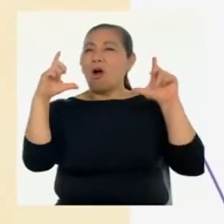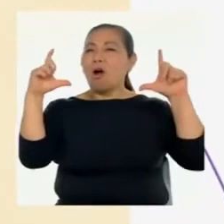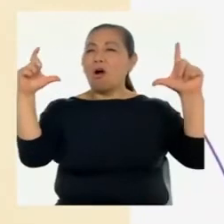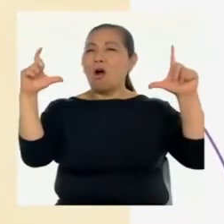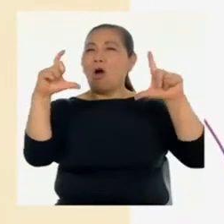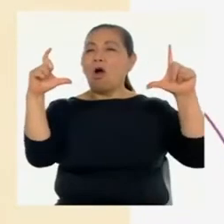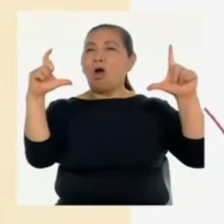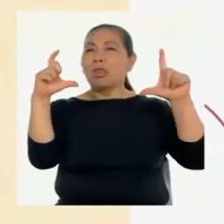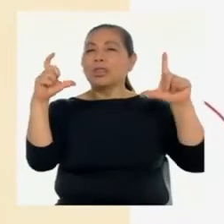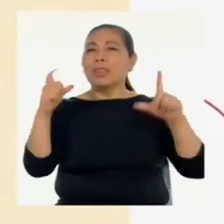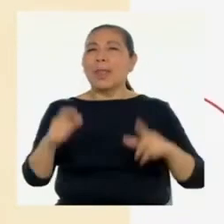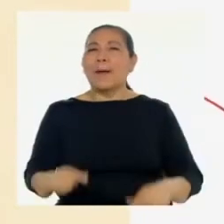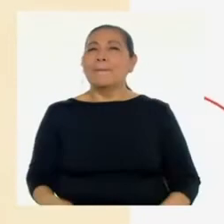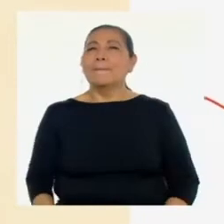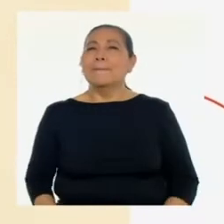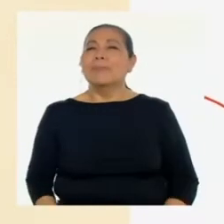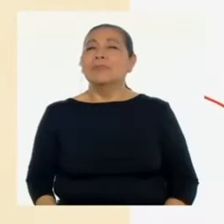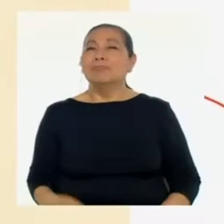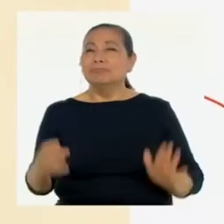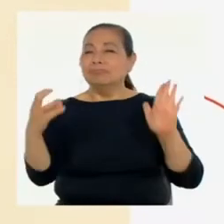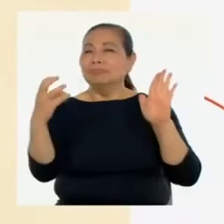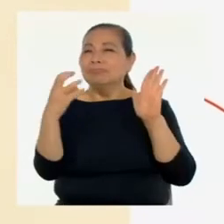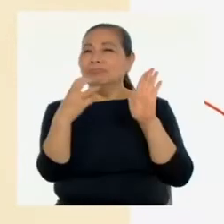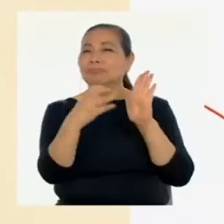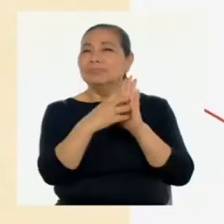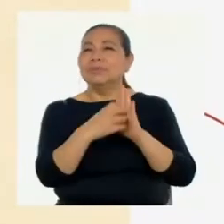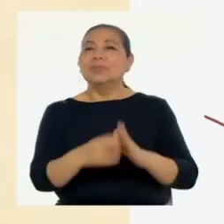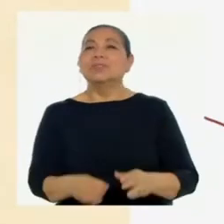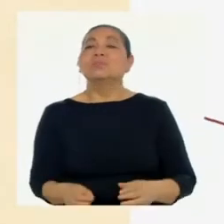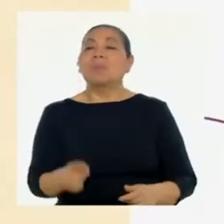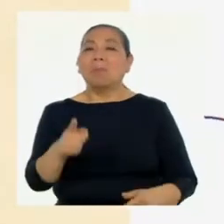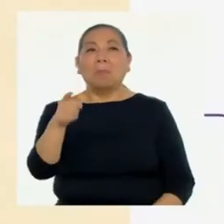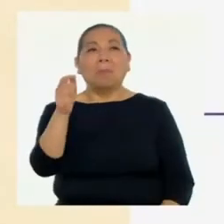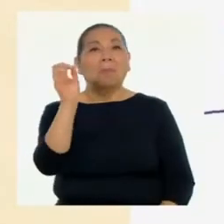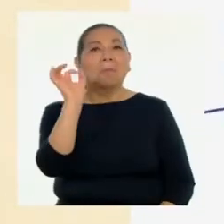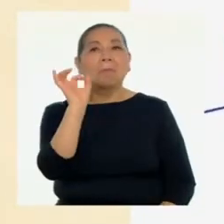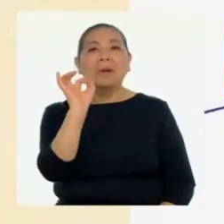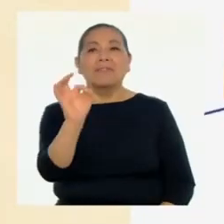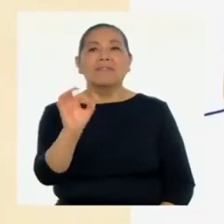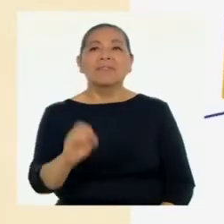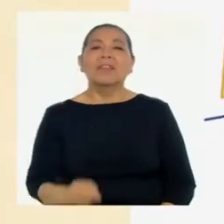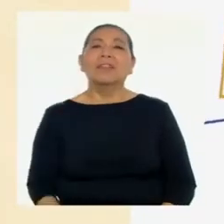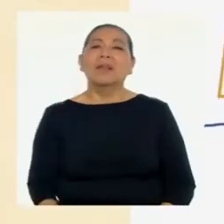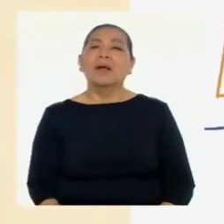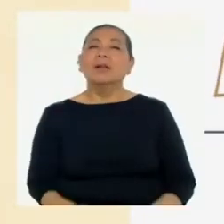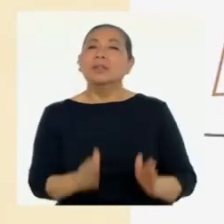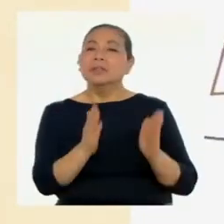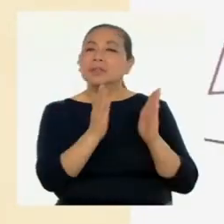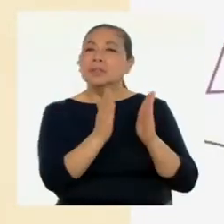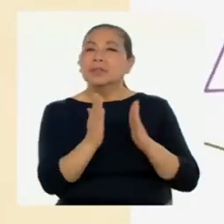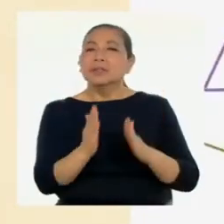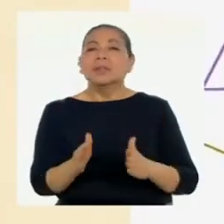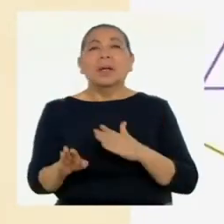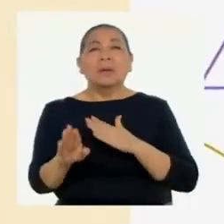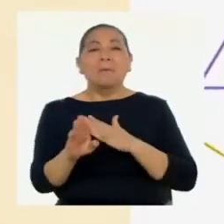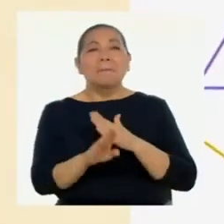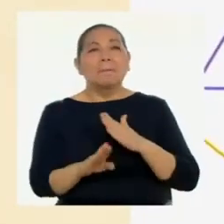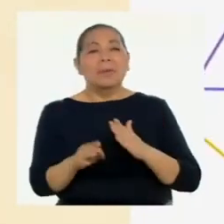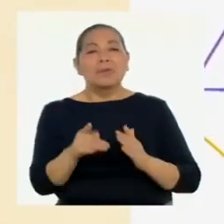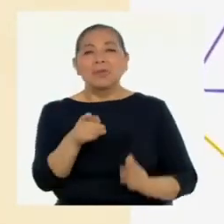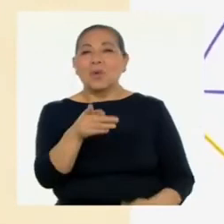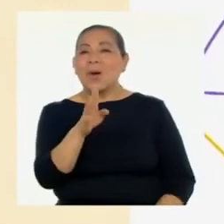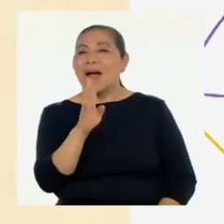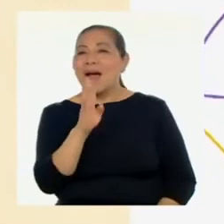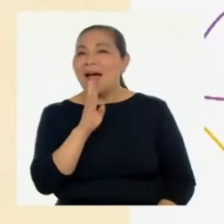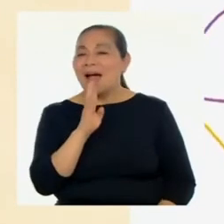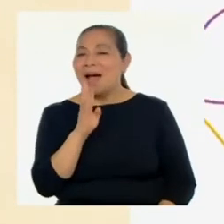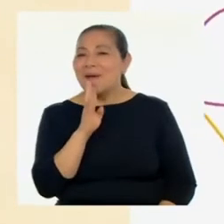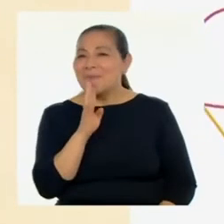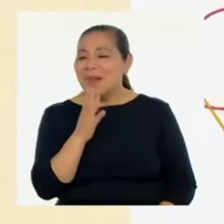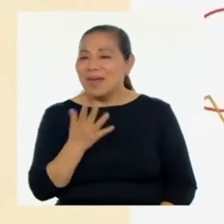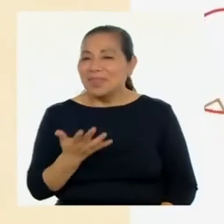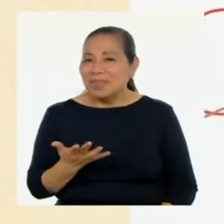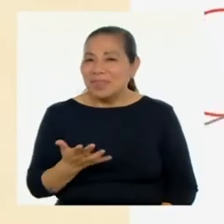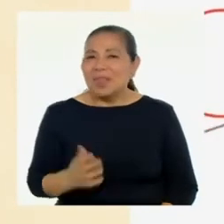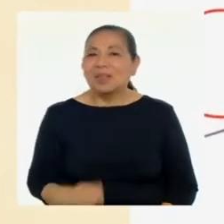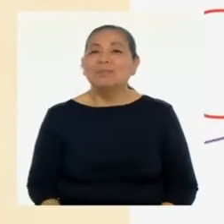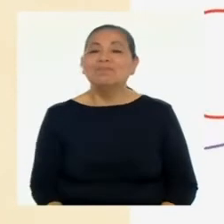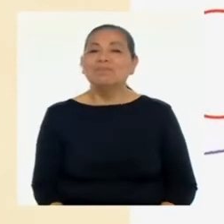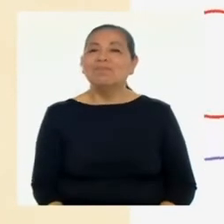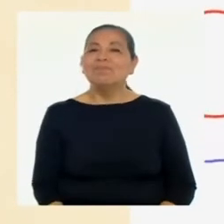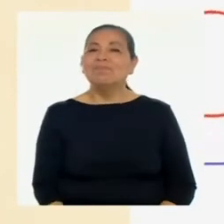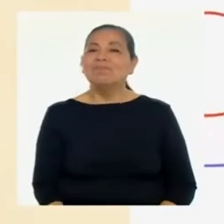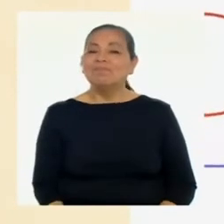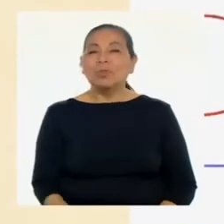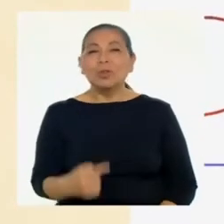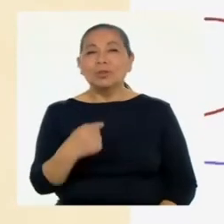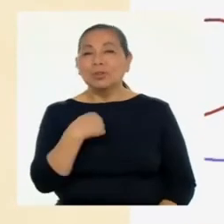un eslogan o mensaje en el afiche y el emisor. Correcto. Vamos a organizarlo en base a lo que acabas de mencionar entonces.